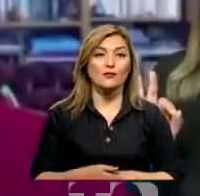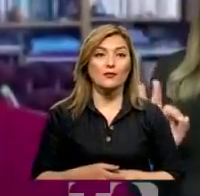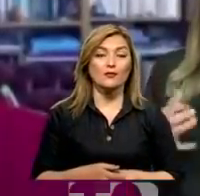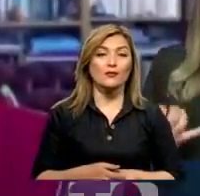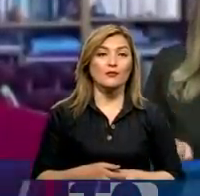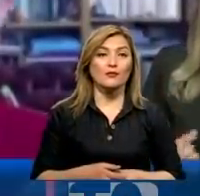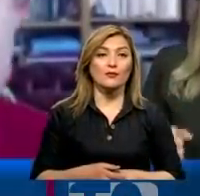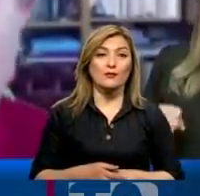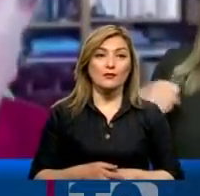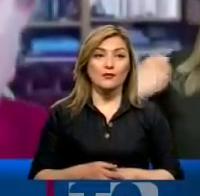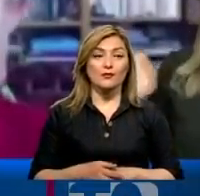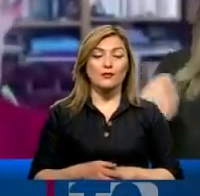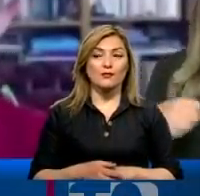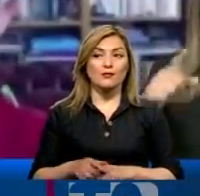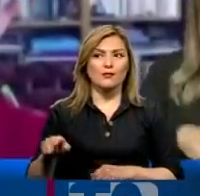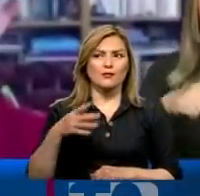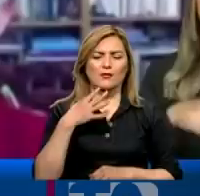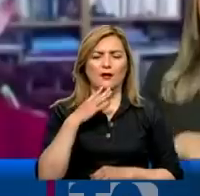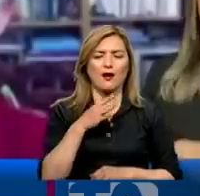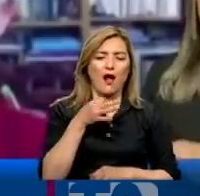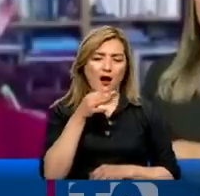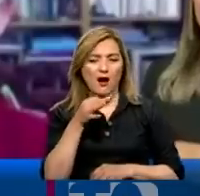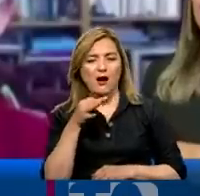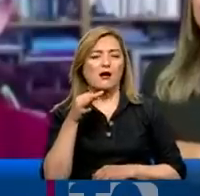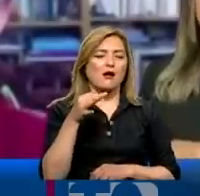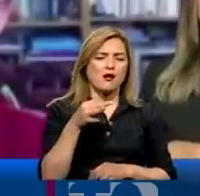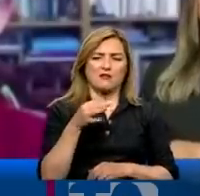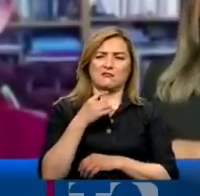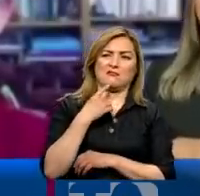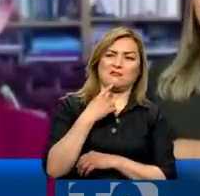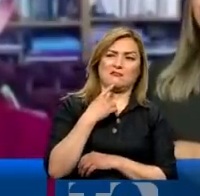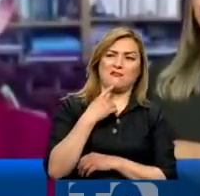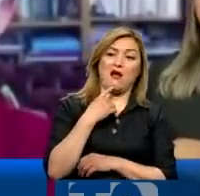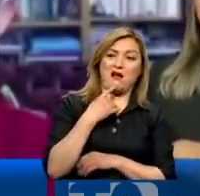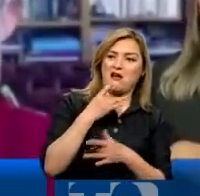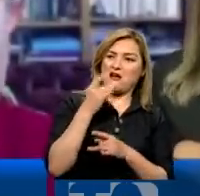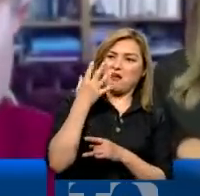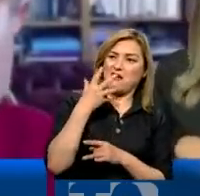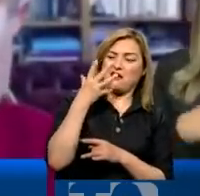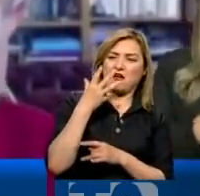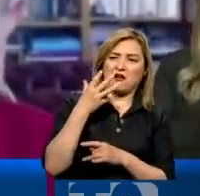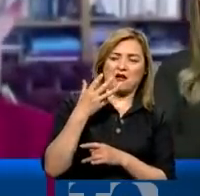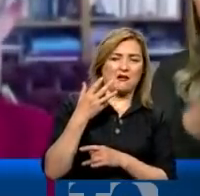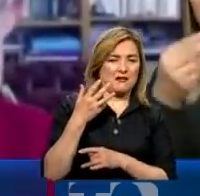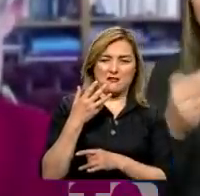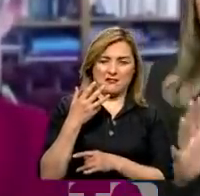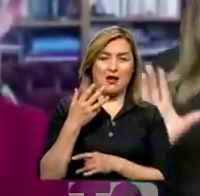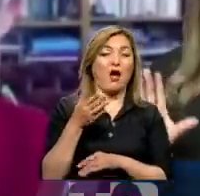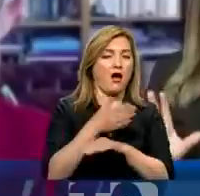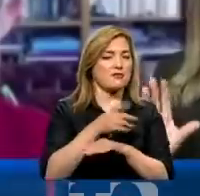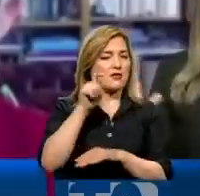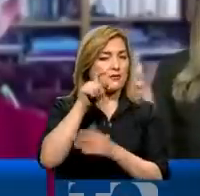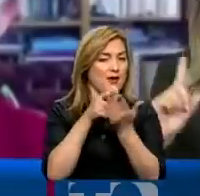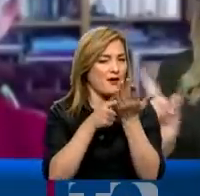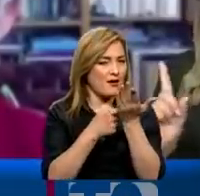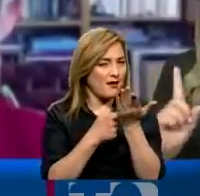seducir por cantos de sirena que podrían aparecer en estos momentos y encantarnos con alguna solución mágica, ¿no? Con una supuesta